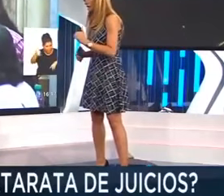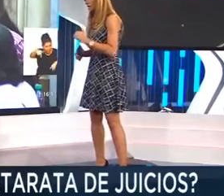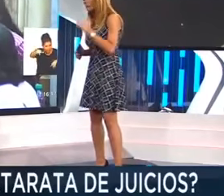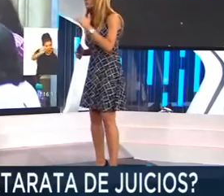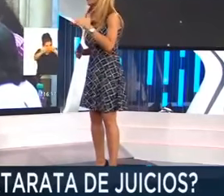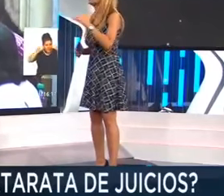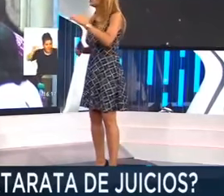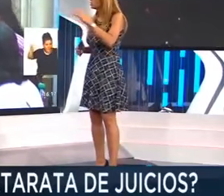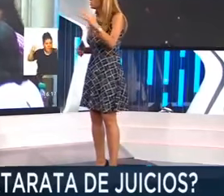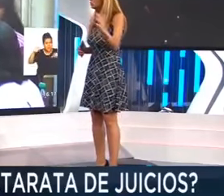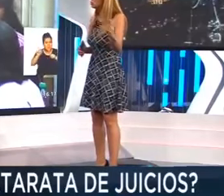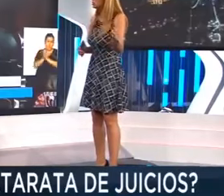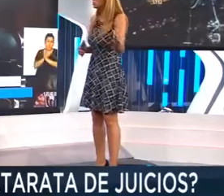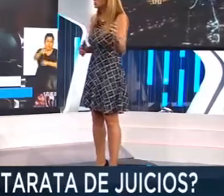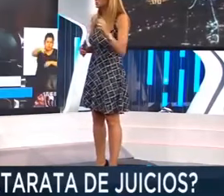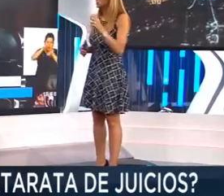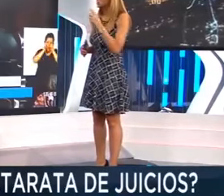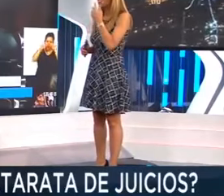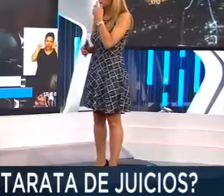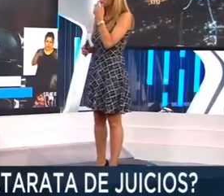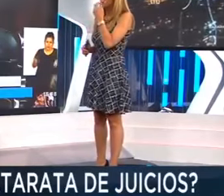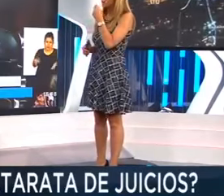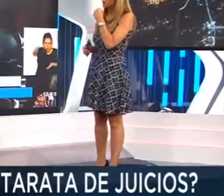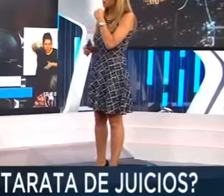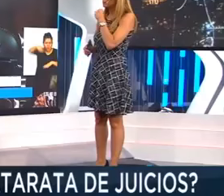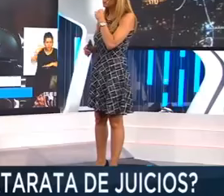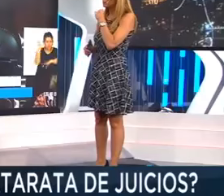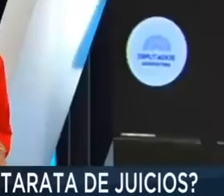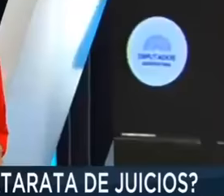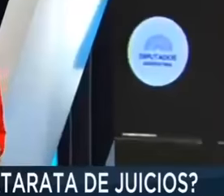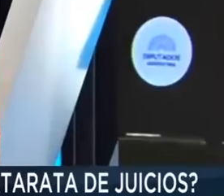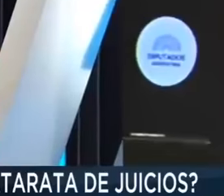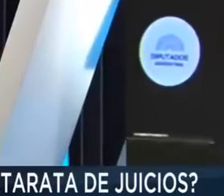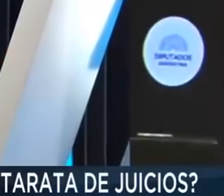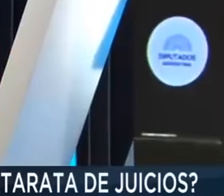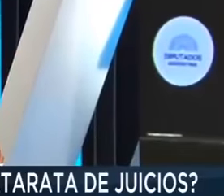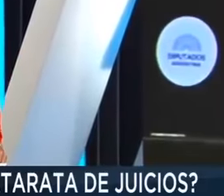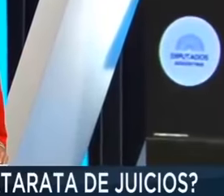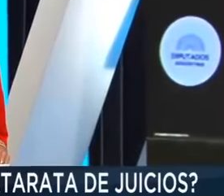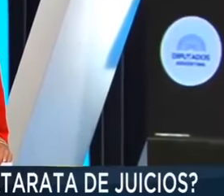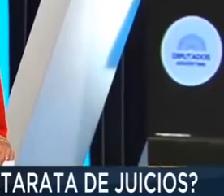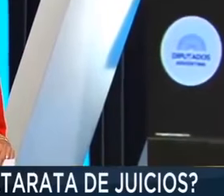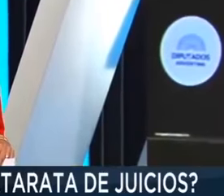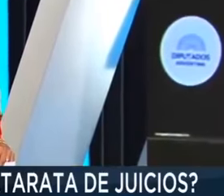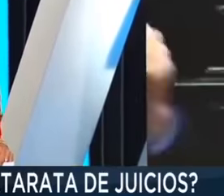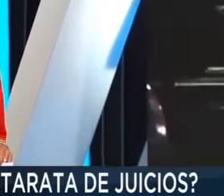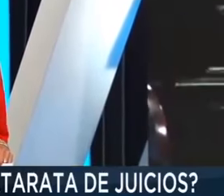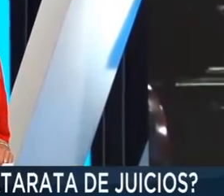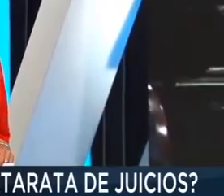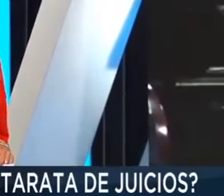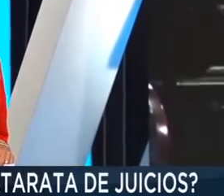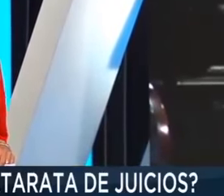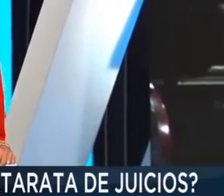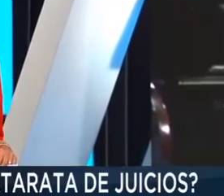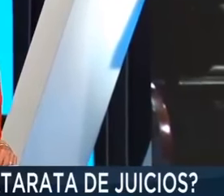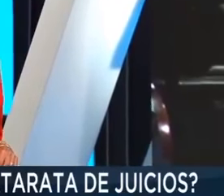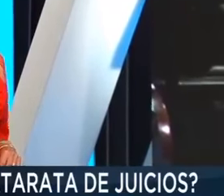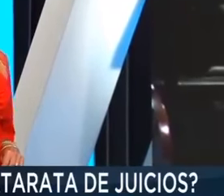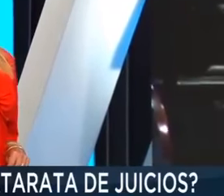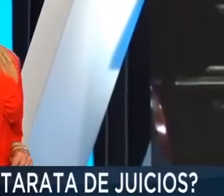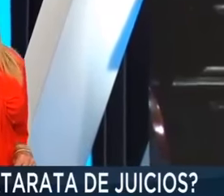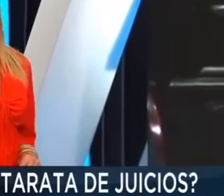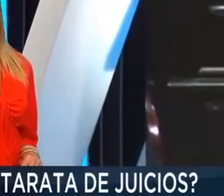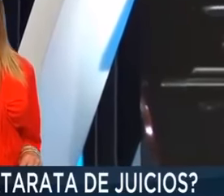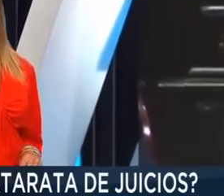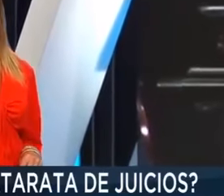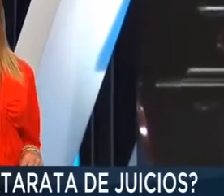se pueden cuestionar cosas bueno se bien se ve venir estoy aquí por lo pronto el defensor de la tercera edad eugenio semino